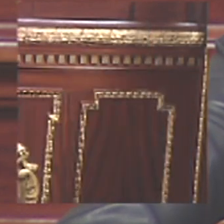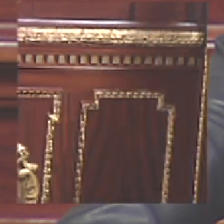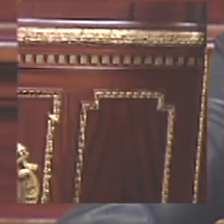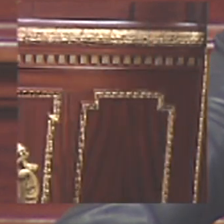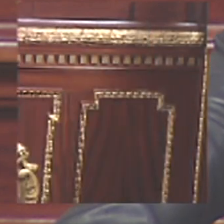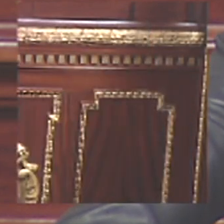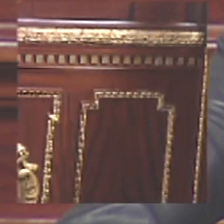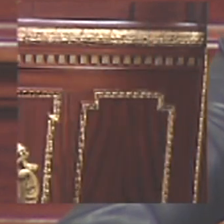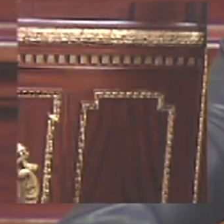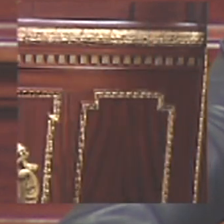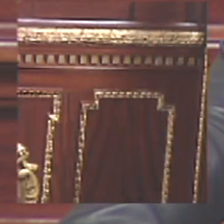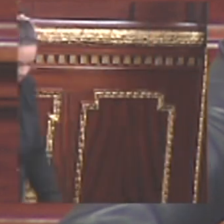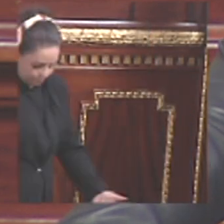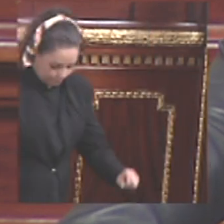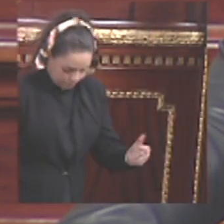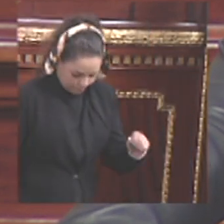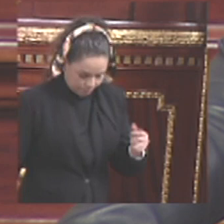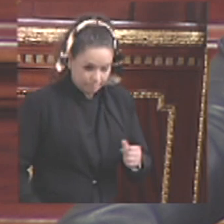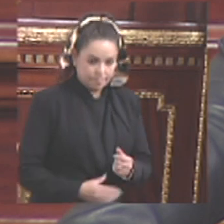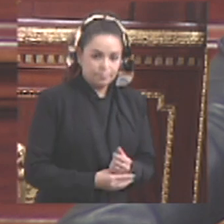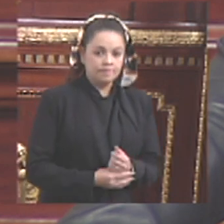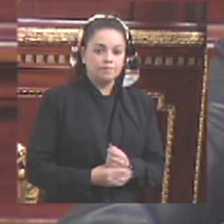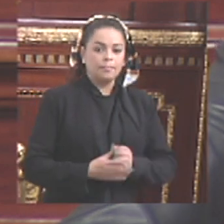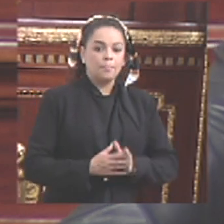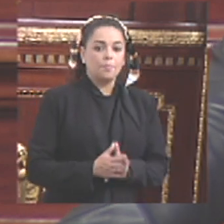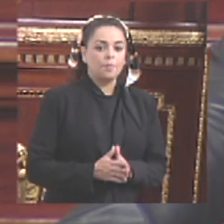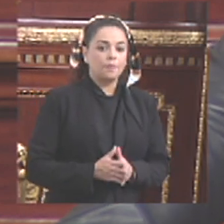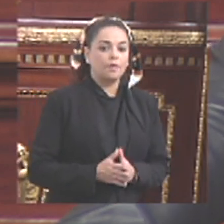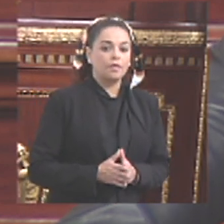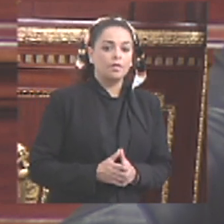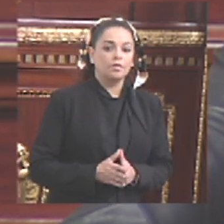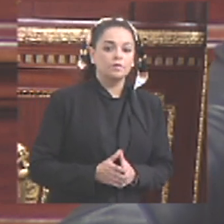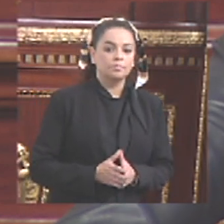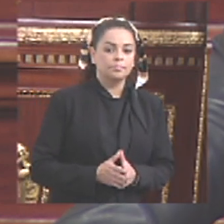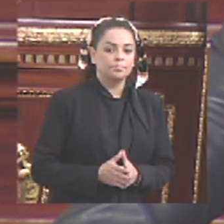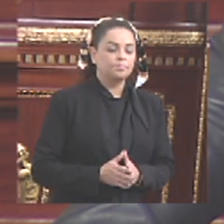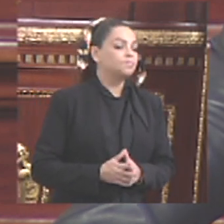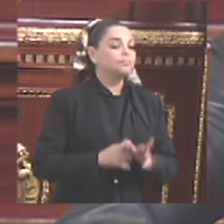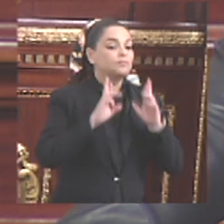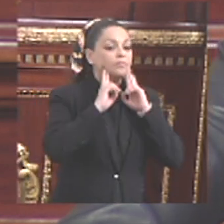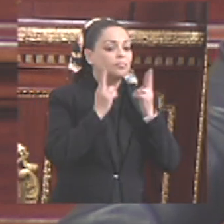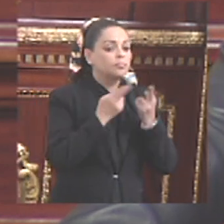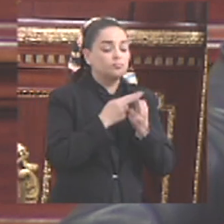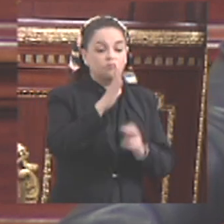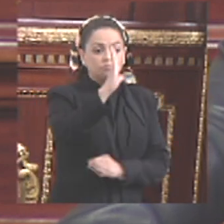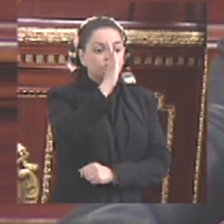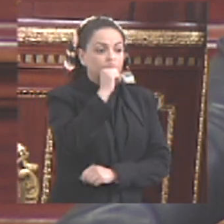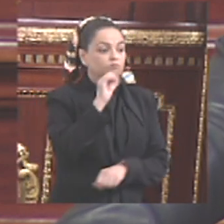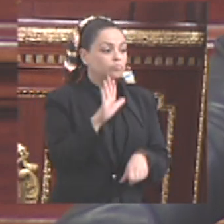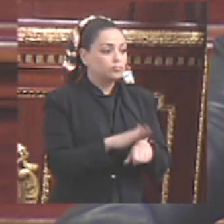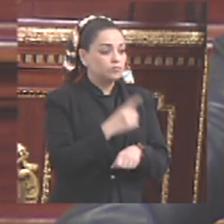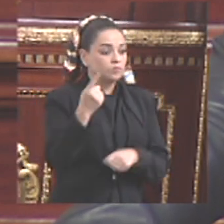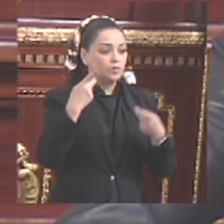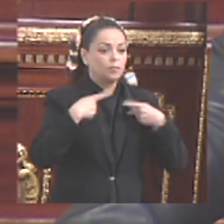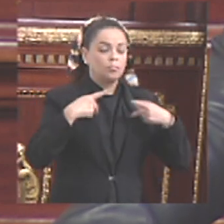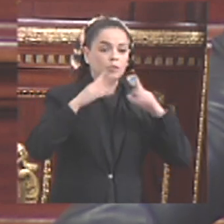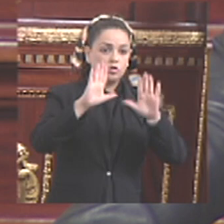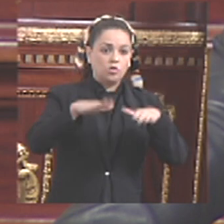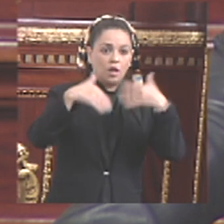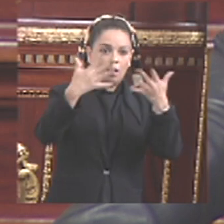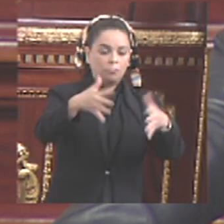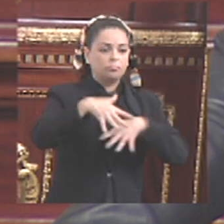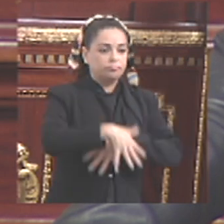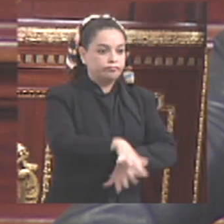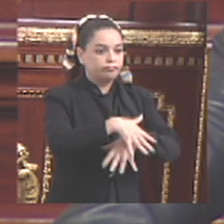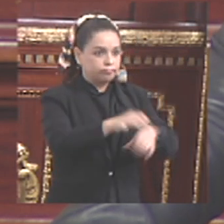encontraban damnificados pidiendo ser escuchados por las autoridades y que la tribuna fuera un ente donde pudieran